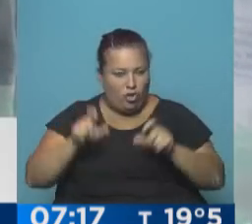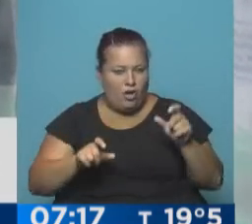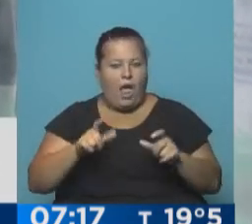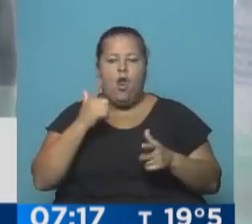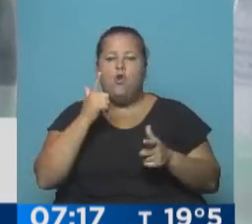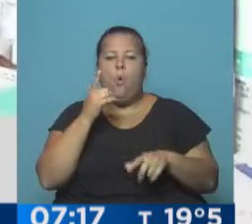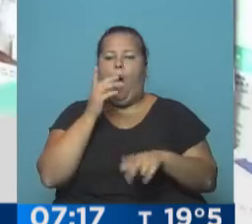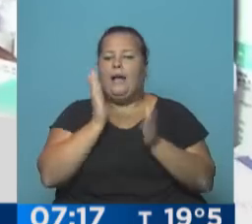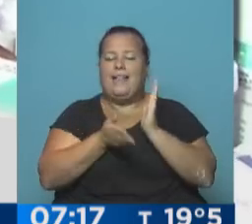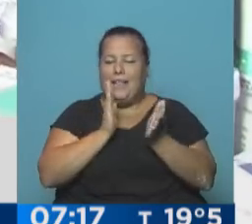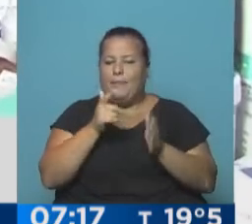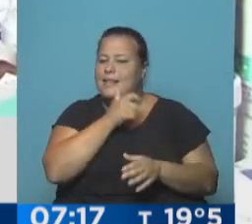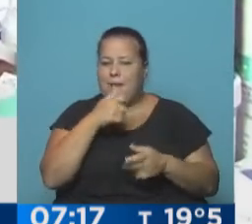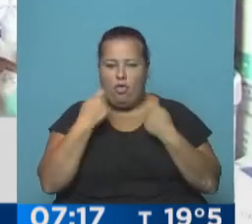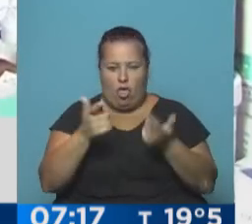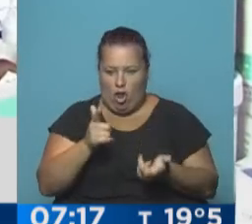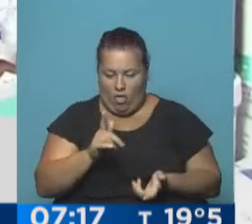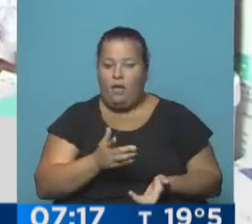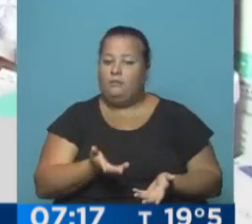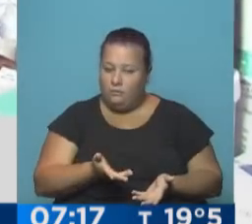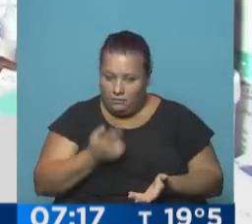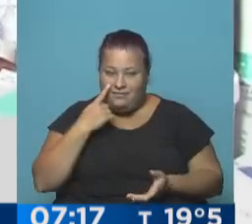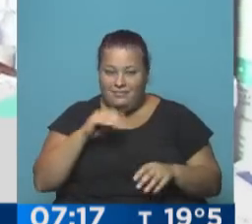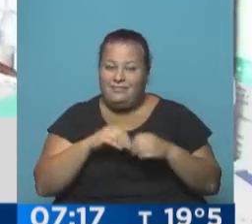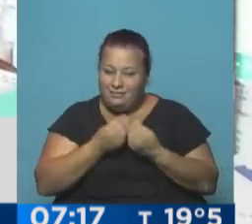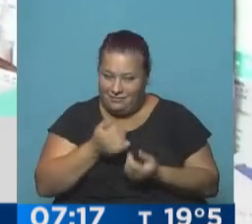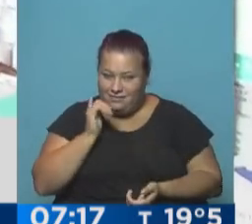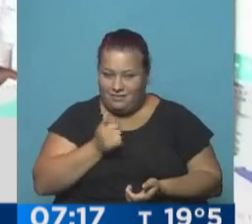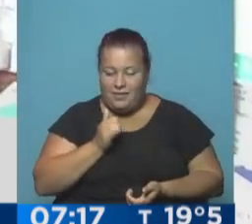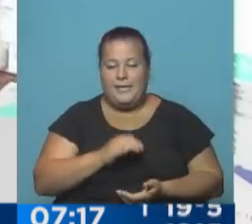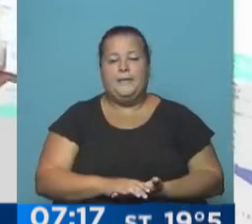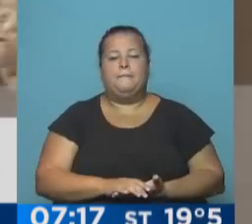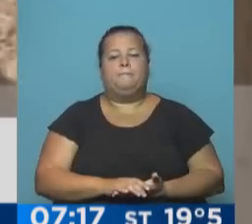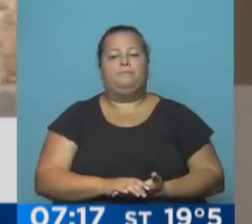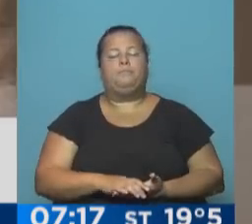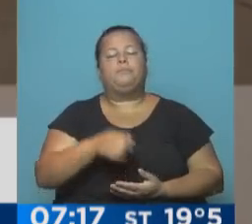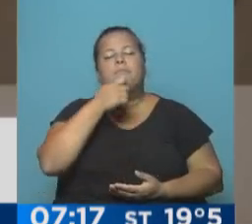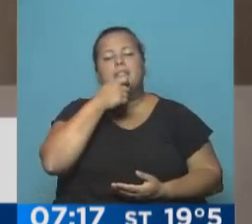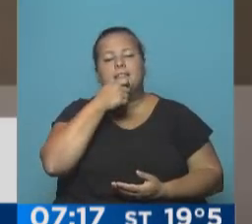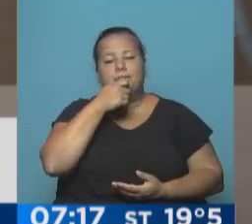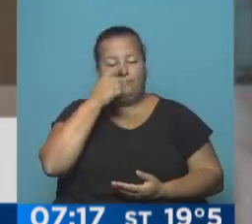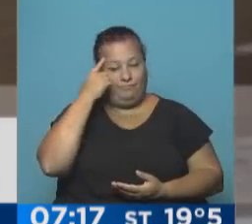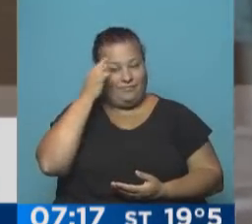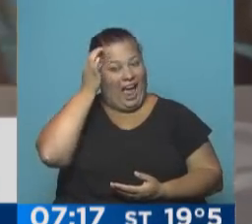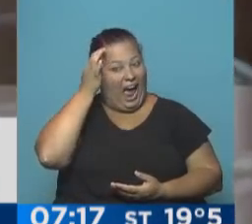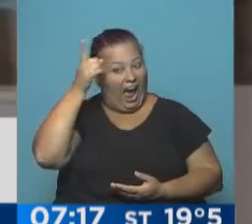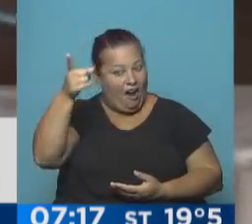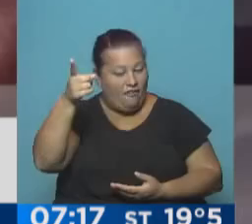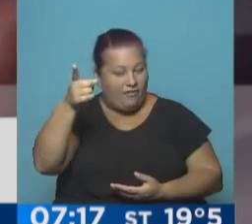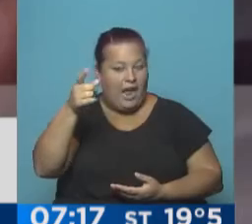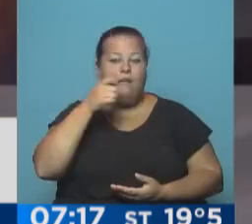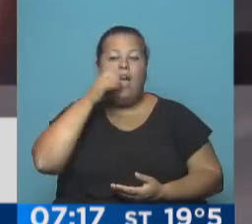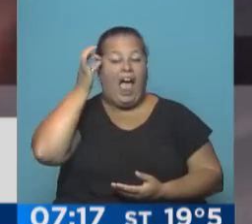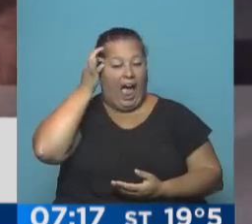sin acceso a los medicamentos escuchó bien usted la cifra eh si nos ubicamos en África si nos